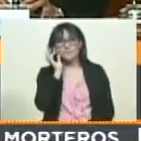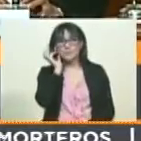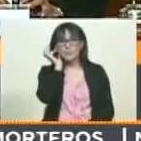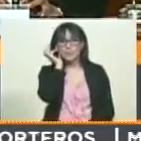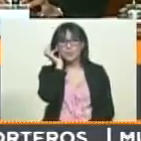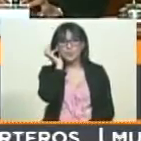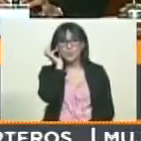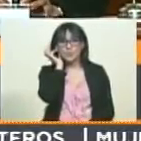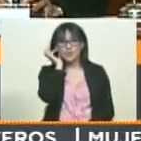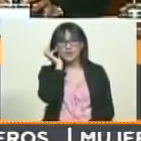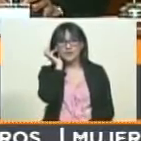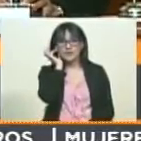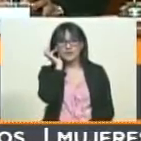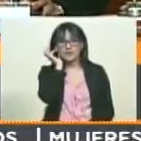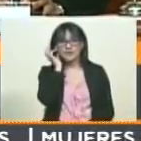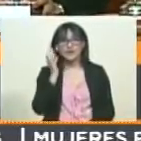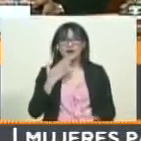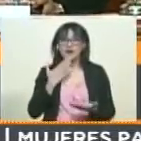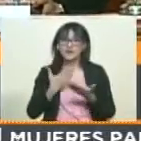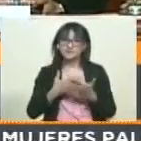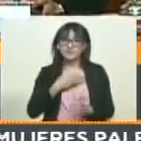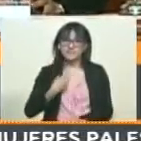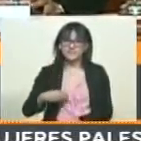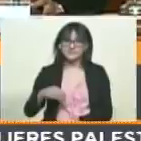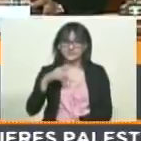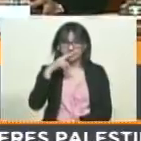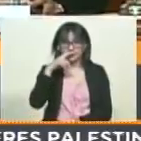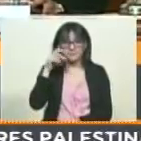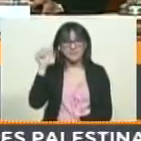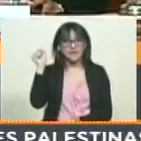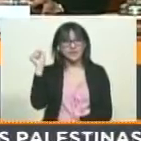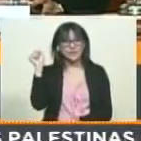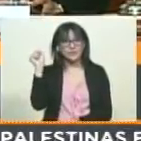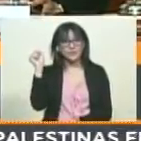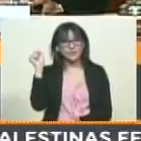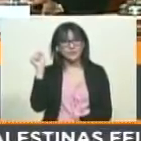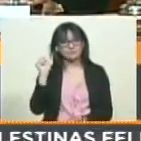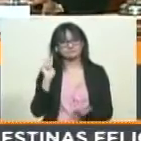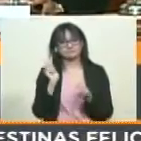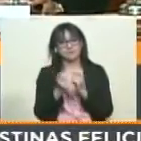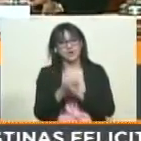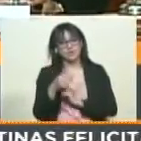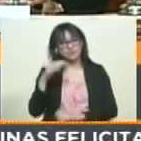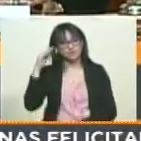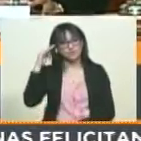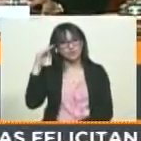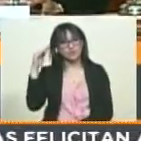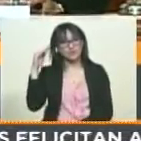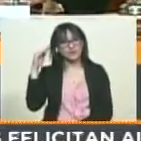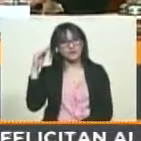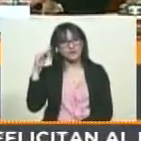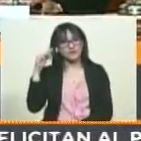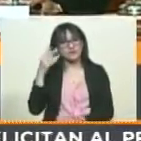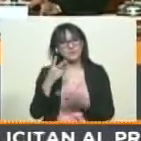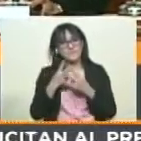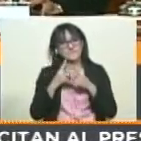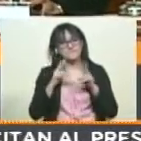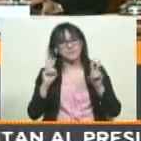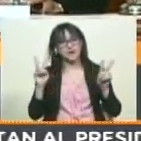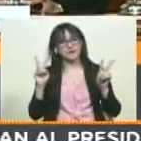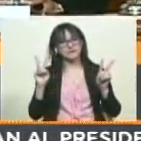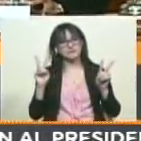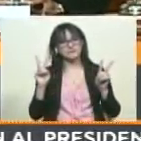mujeres que gracias al presidente Nicolás Maduro se convirtieron en soldados y guardianes de la paz y